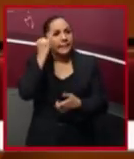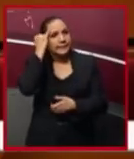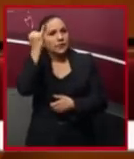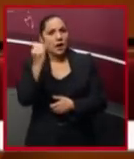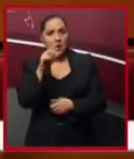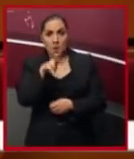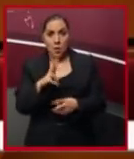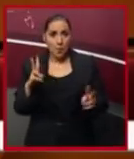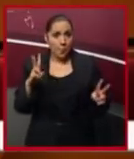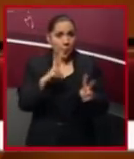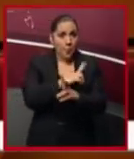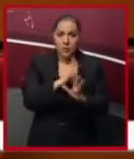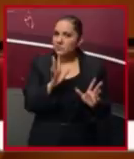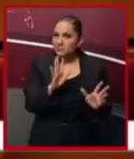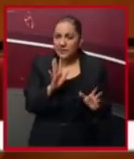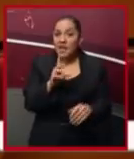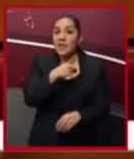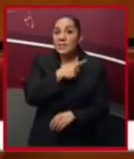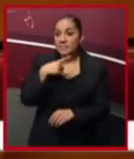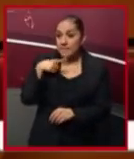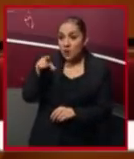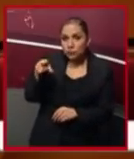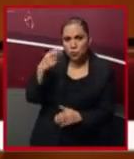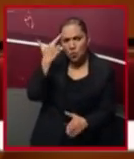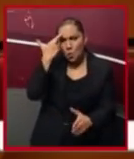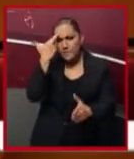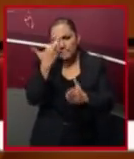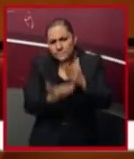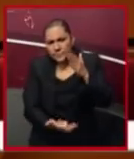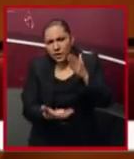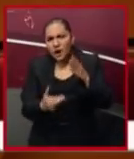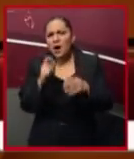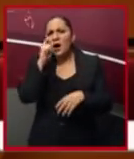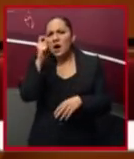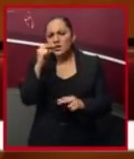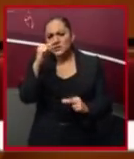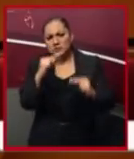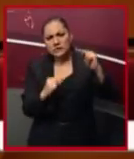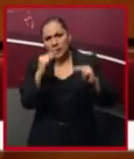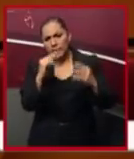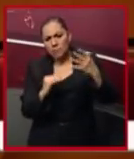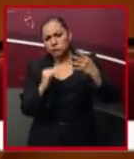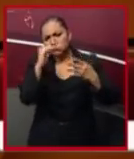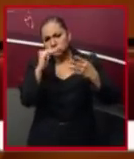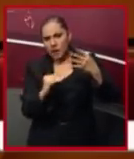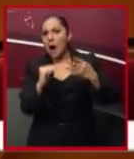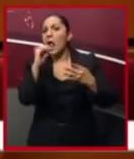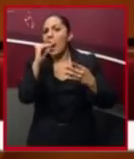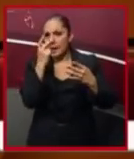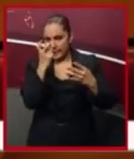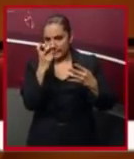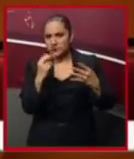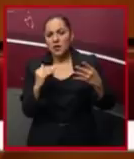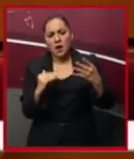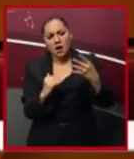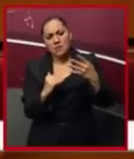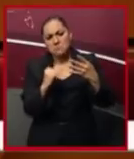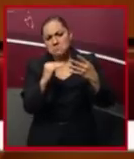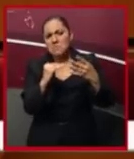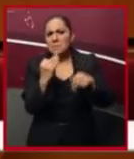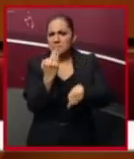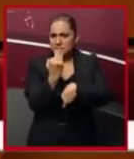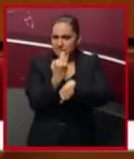ser proporcional al acto o a la omisión. Y por eso se están mencionando en la inhabilitación